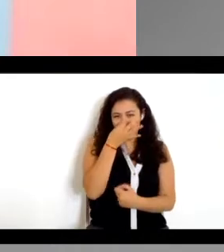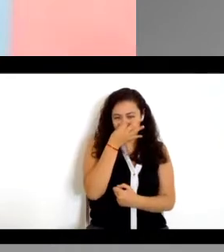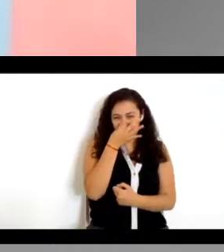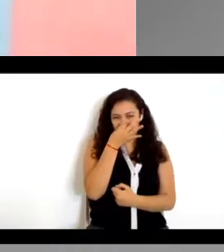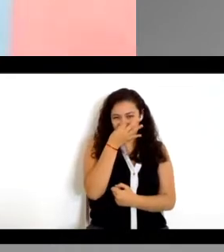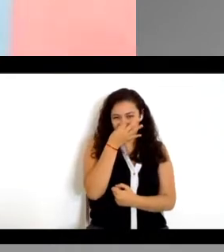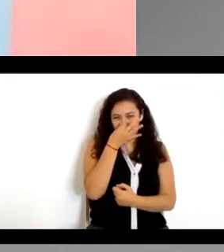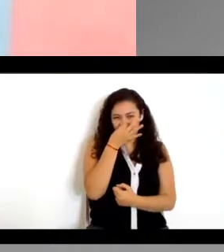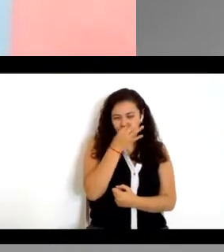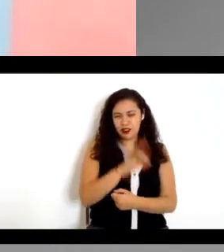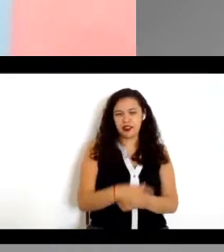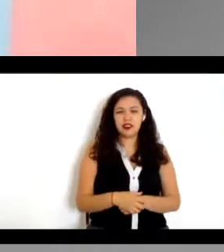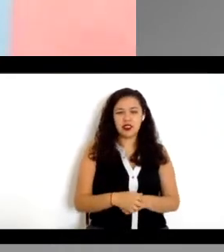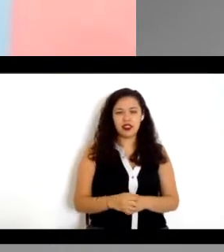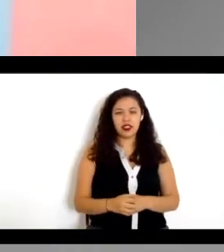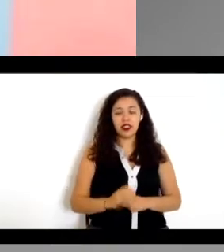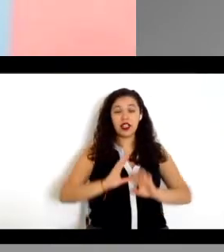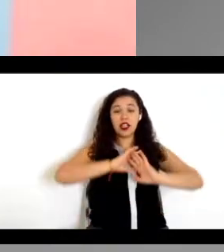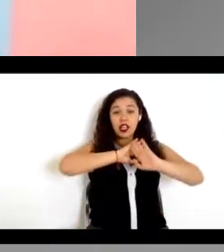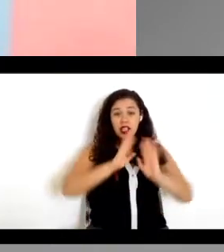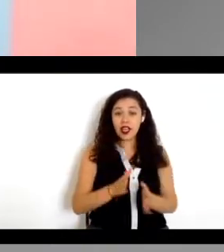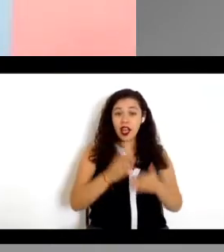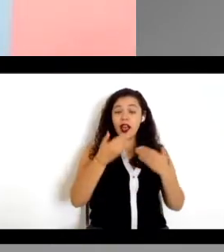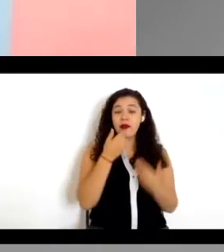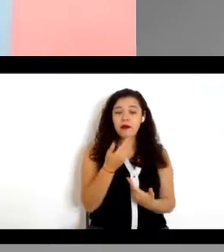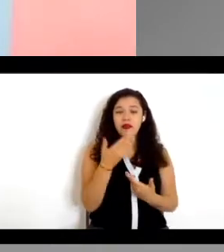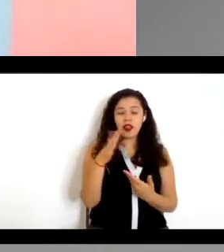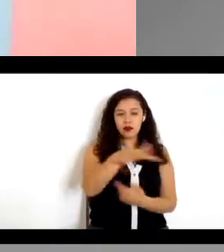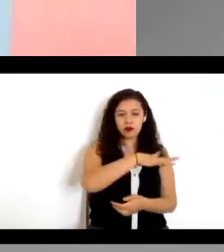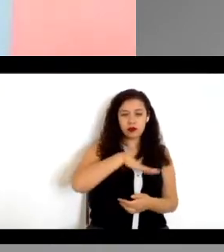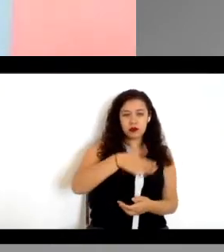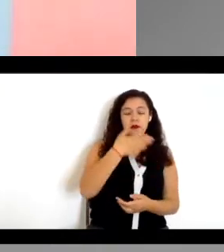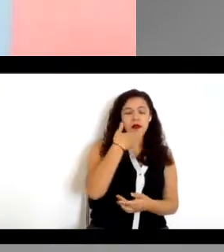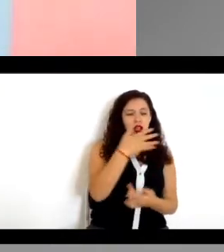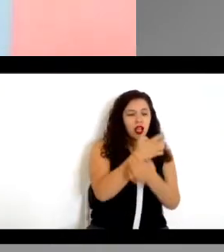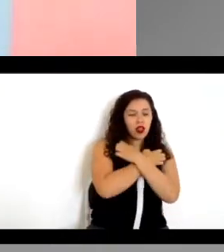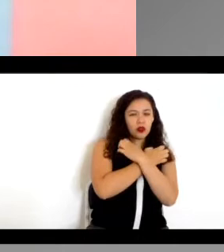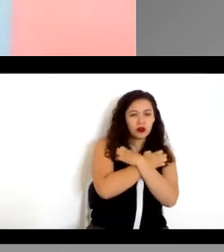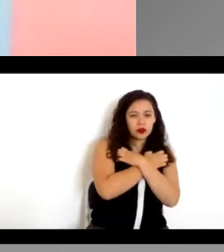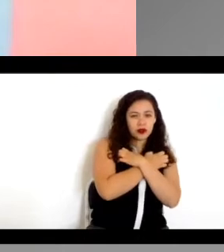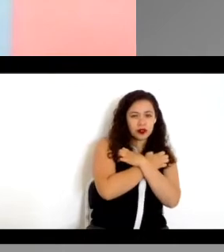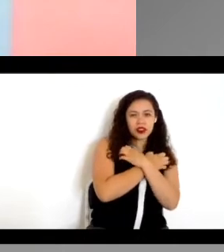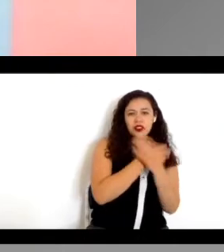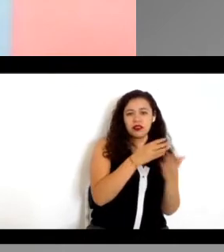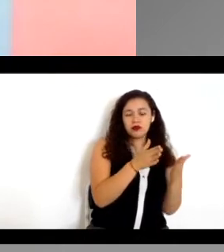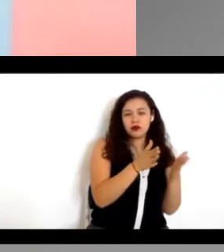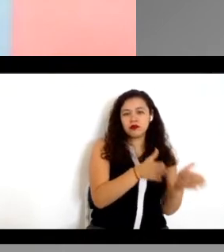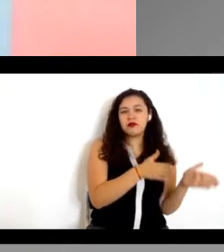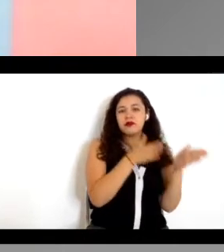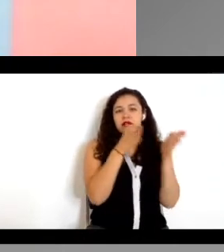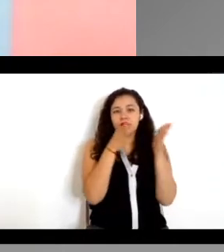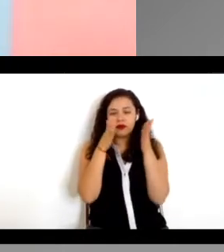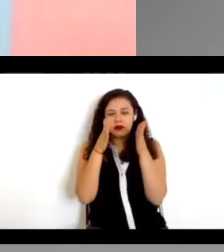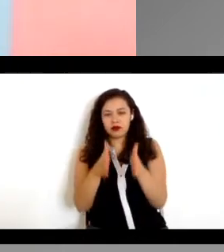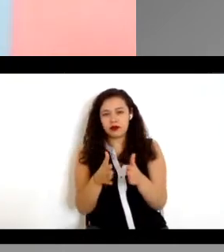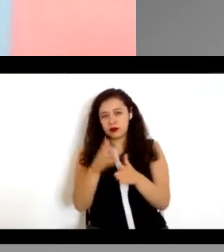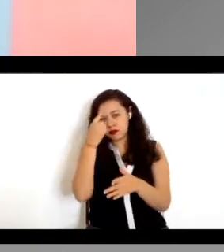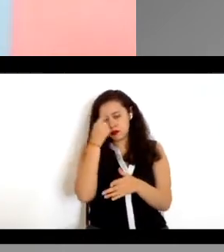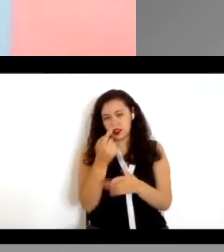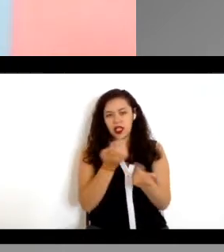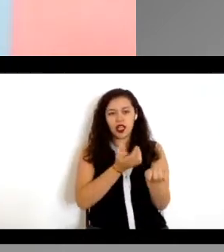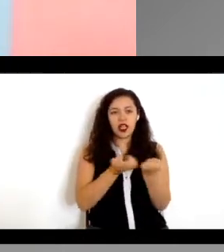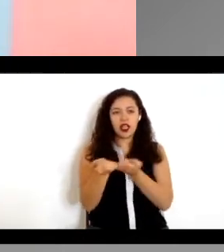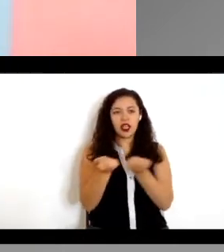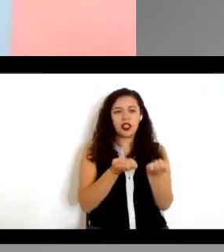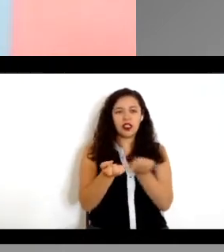que ya estamos en un ámbito educativo cubierto y complejo, ¿qué pasará también con la continuidad en este ejercicio de los